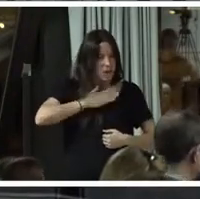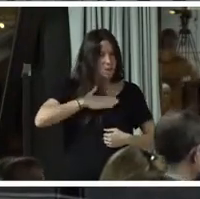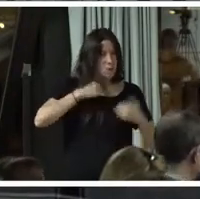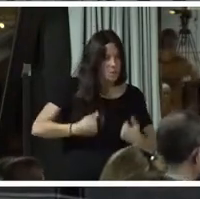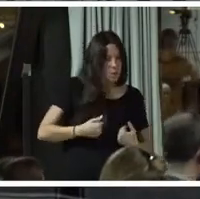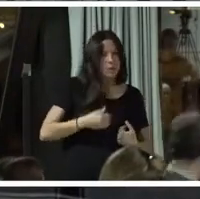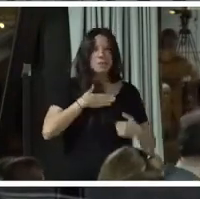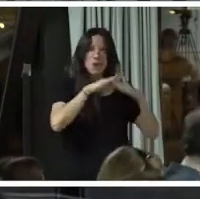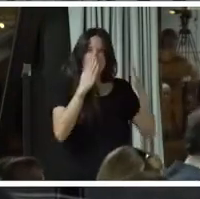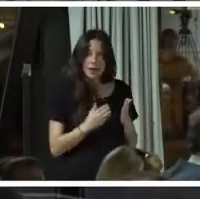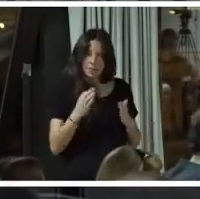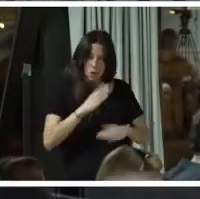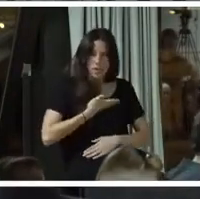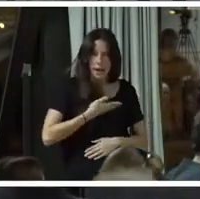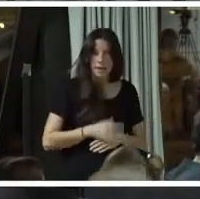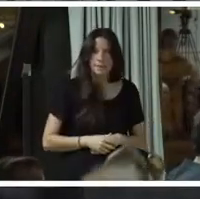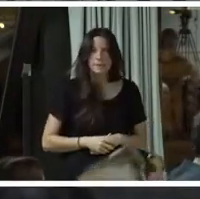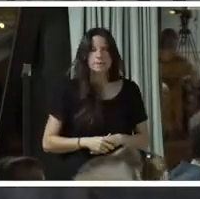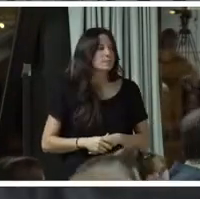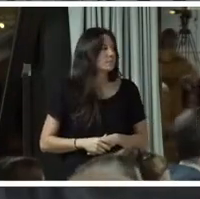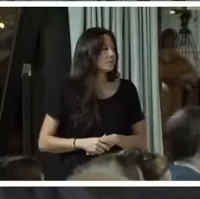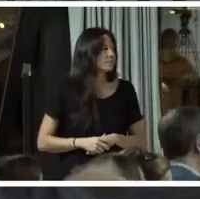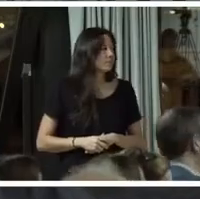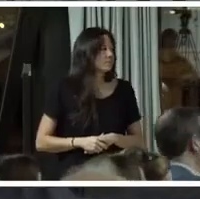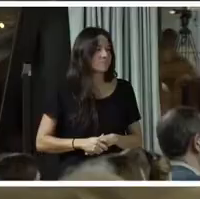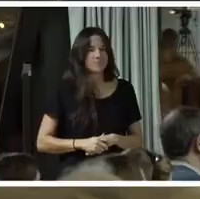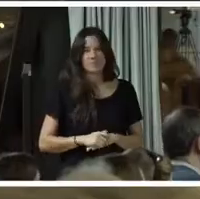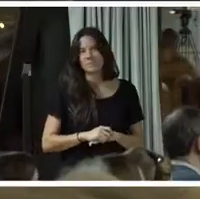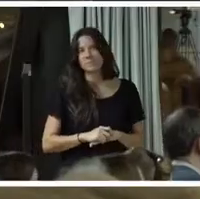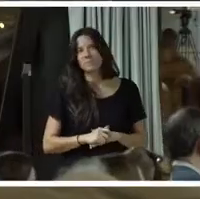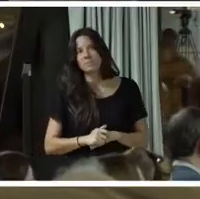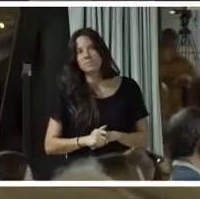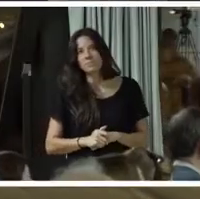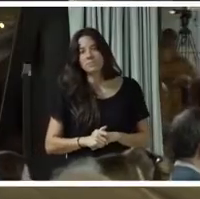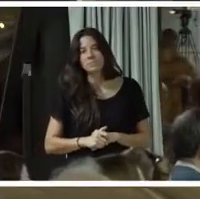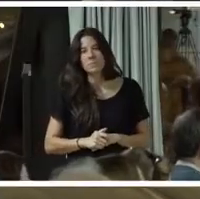y mi me pareció muy